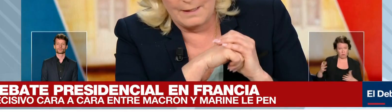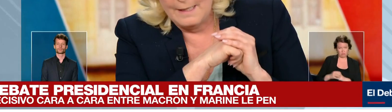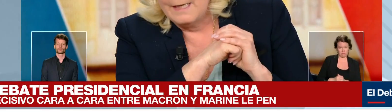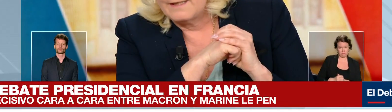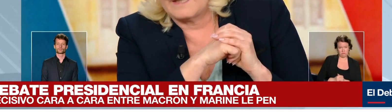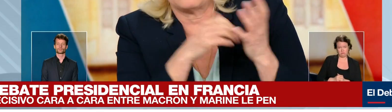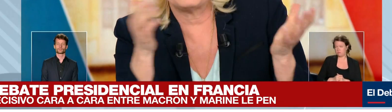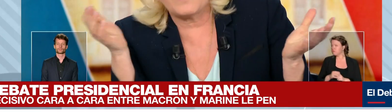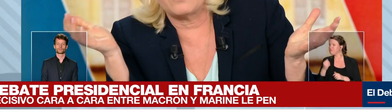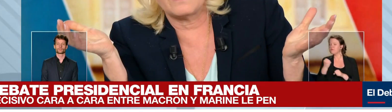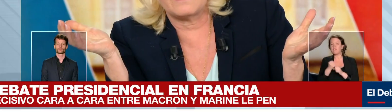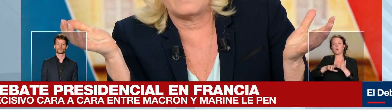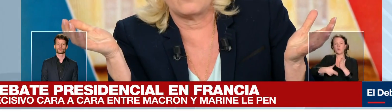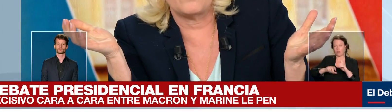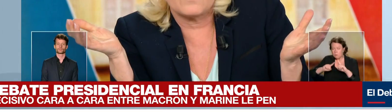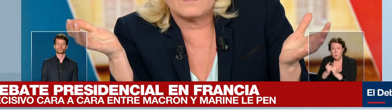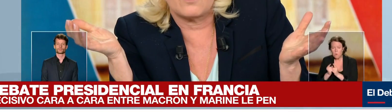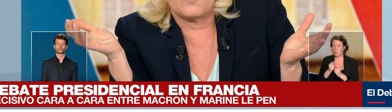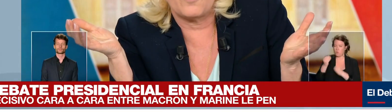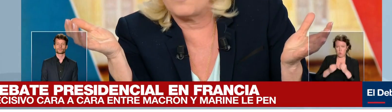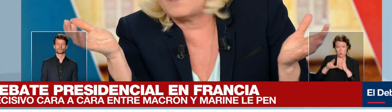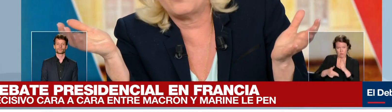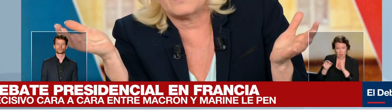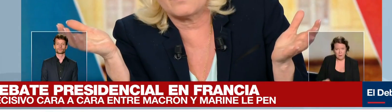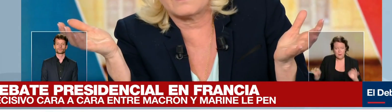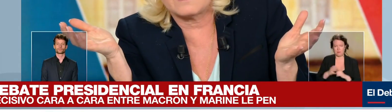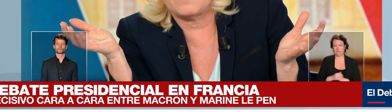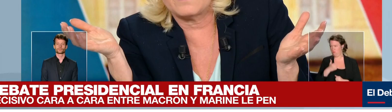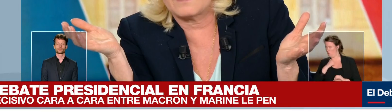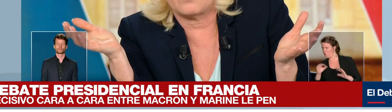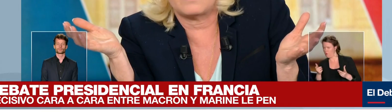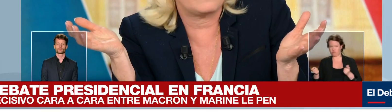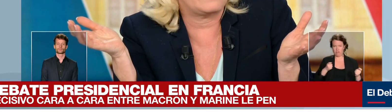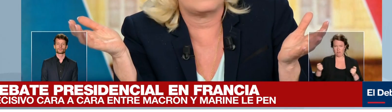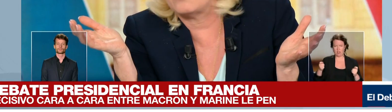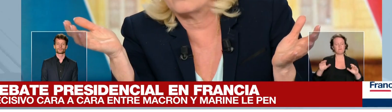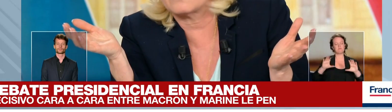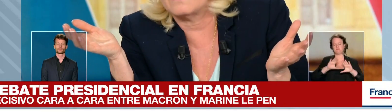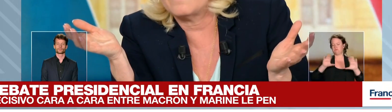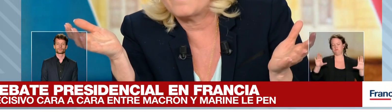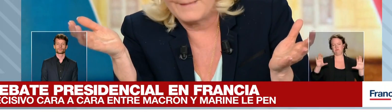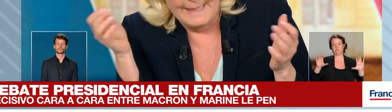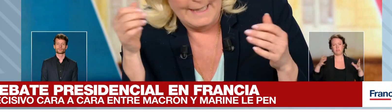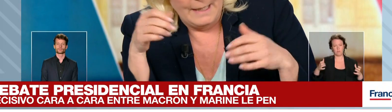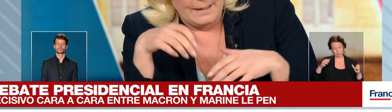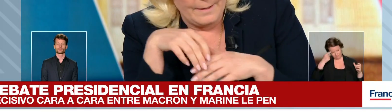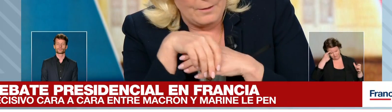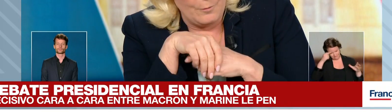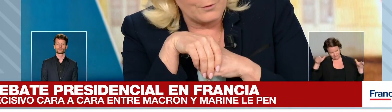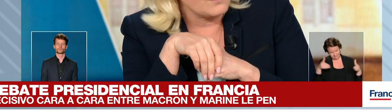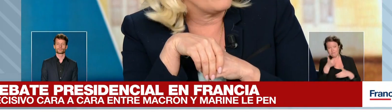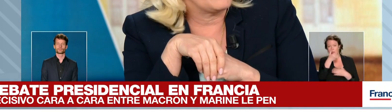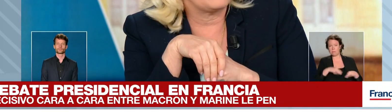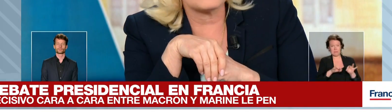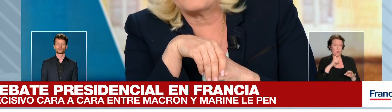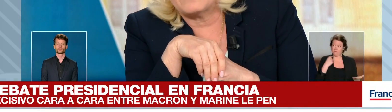valor del trabajo y la liberalización de nuestros empleos, darle prioridad a los franceses en nuestro propio país por una razón, y es que no